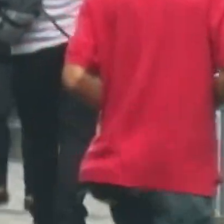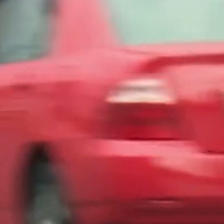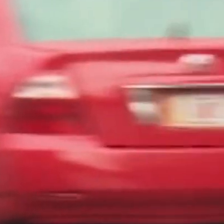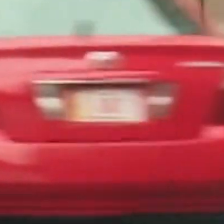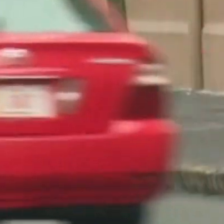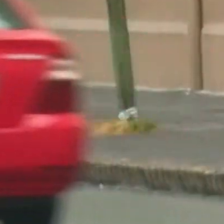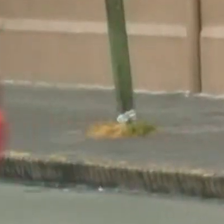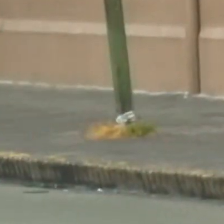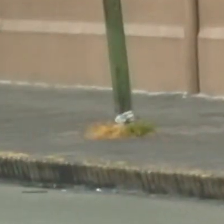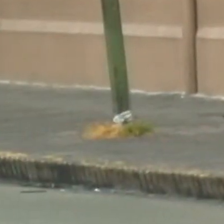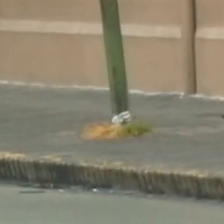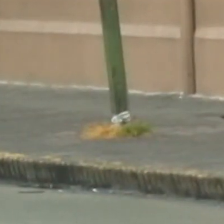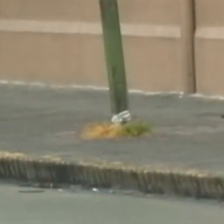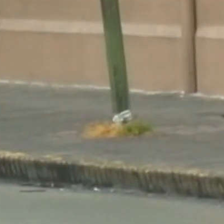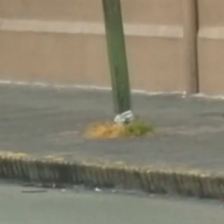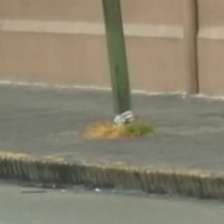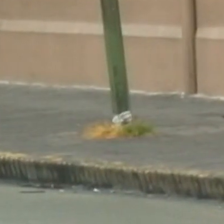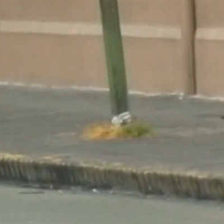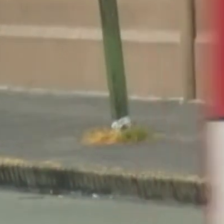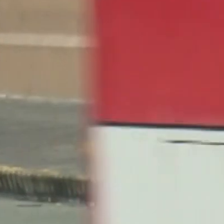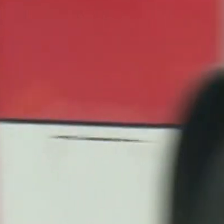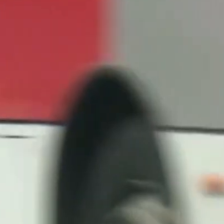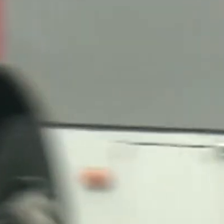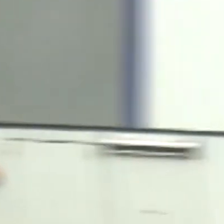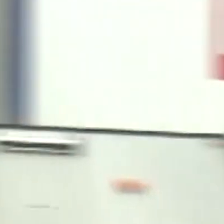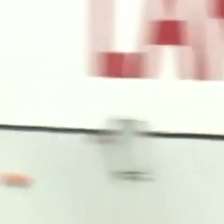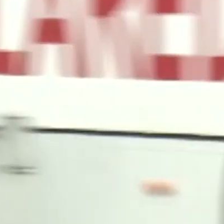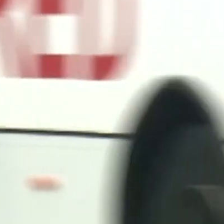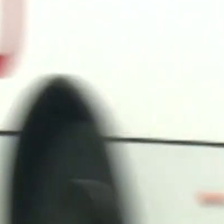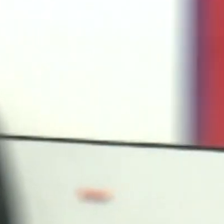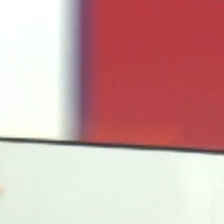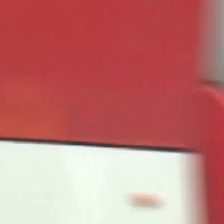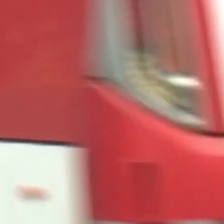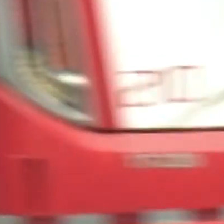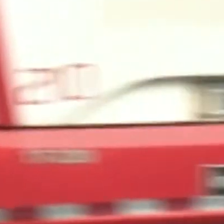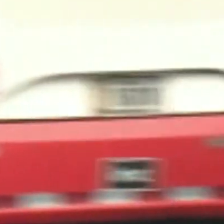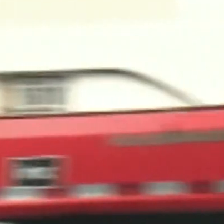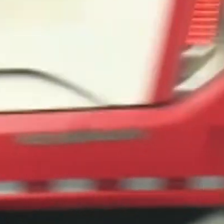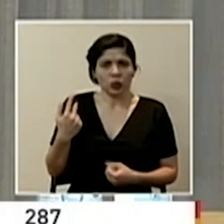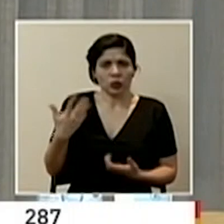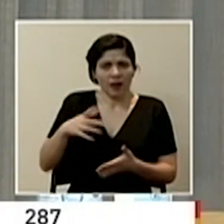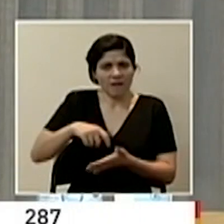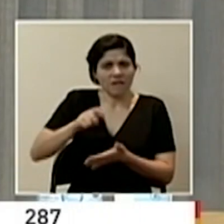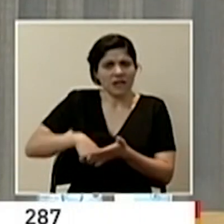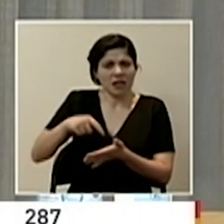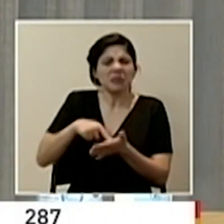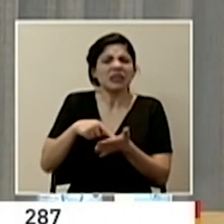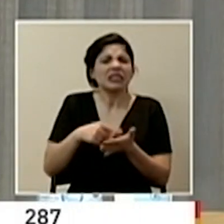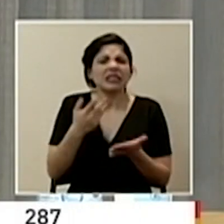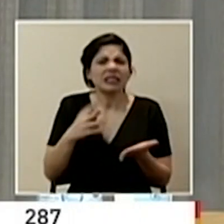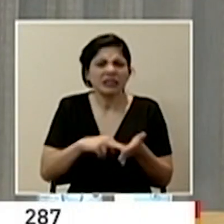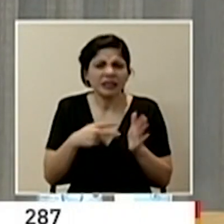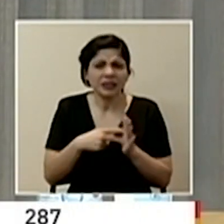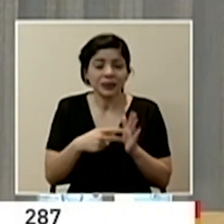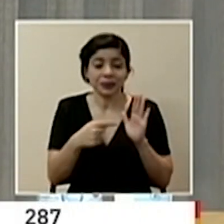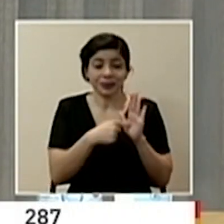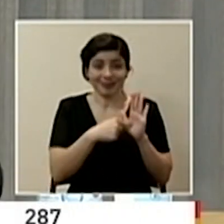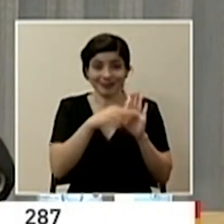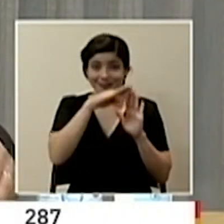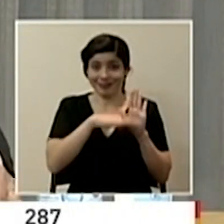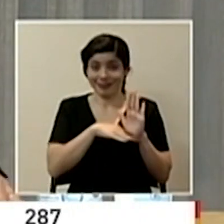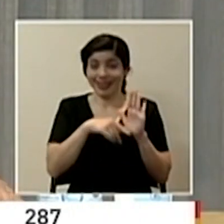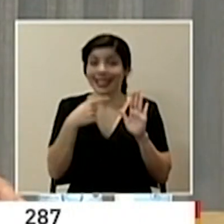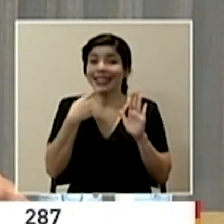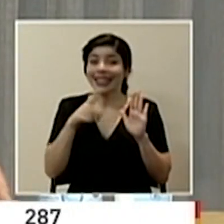atención al público, adoptando medidas sanitarias que prevengan la propagación del COVID-19. En esta directriz